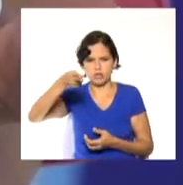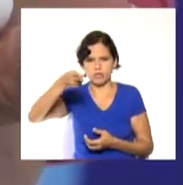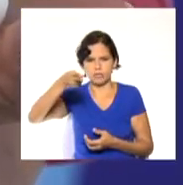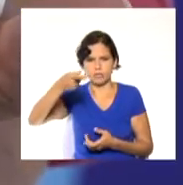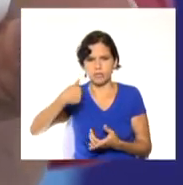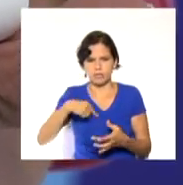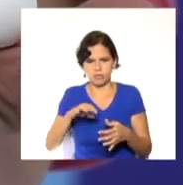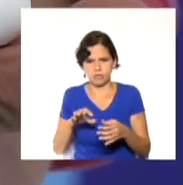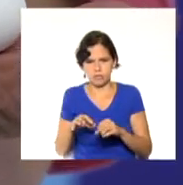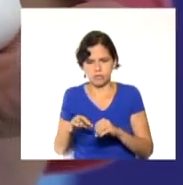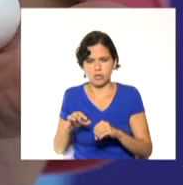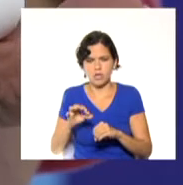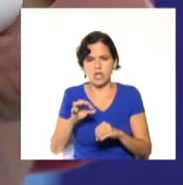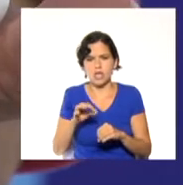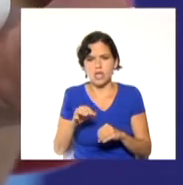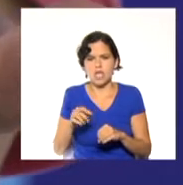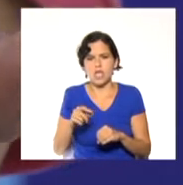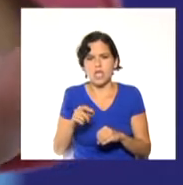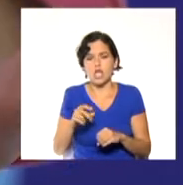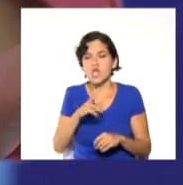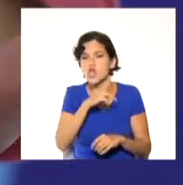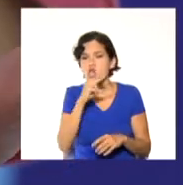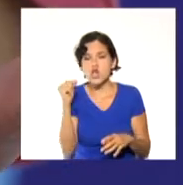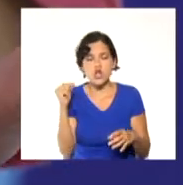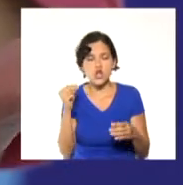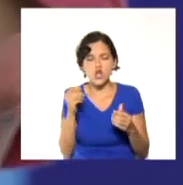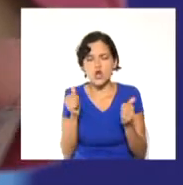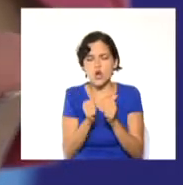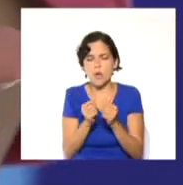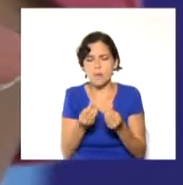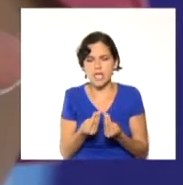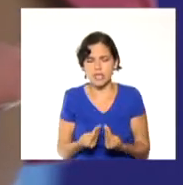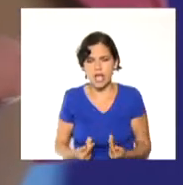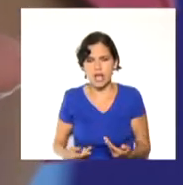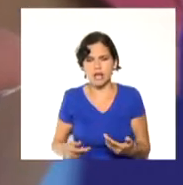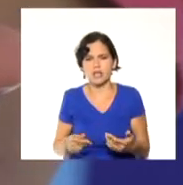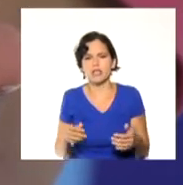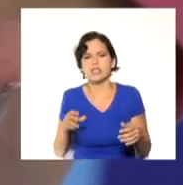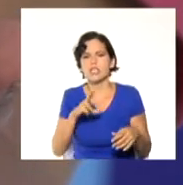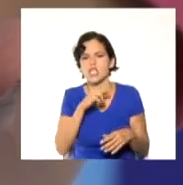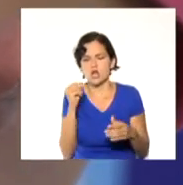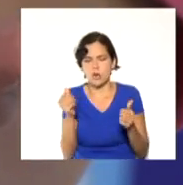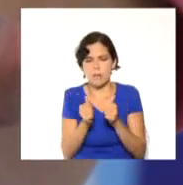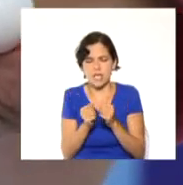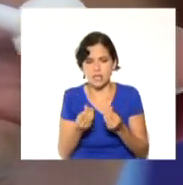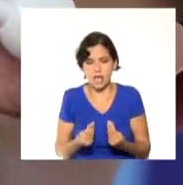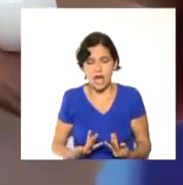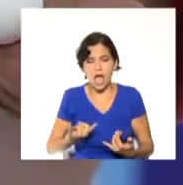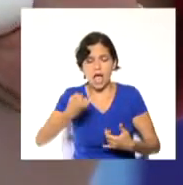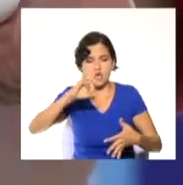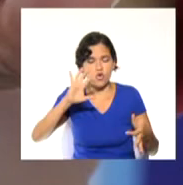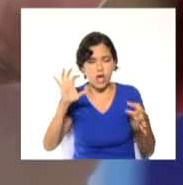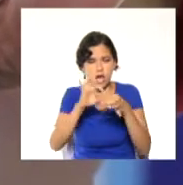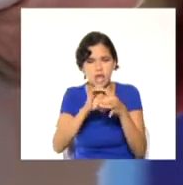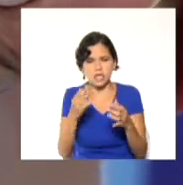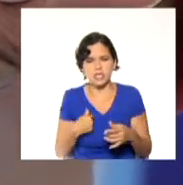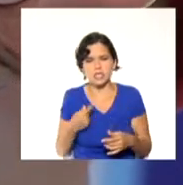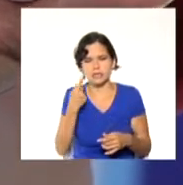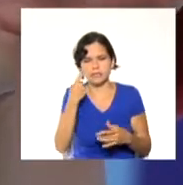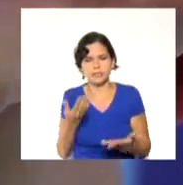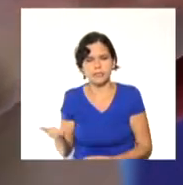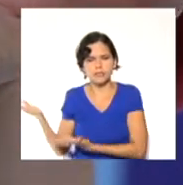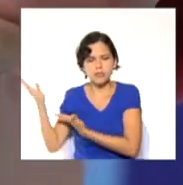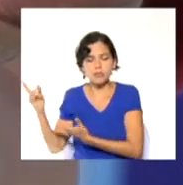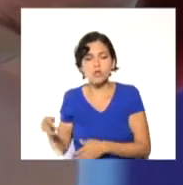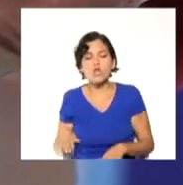ese carbono e hidrógeno, no metal y no metal, existe un enlace representado por esta rayita, ¿sí?